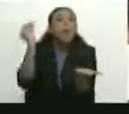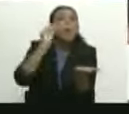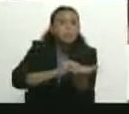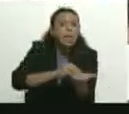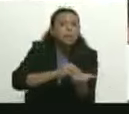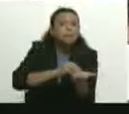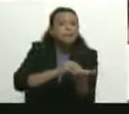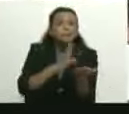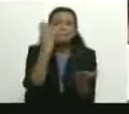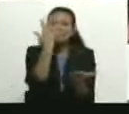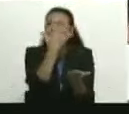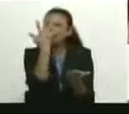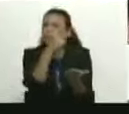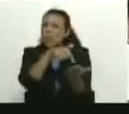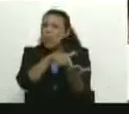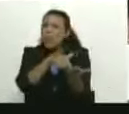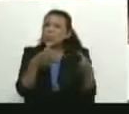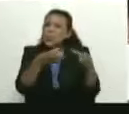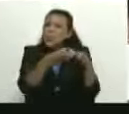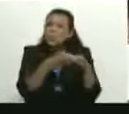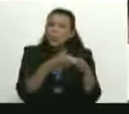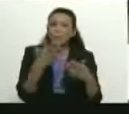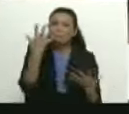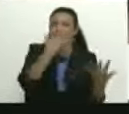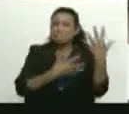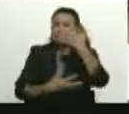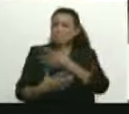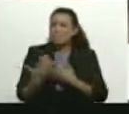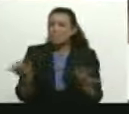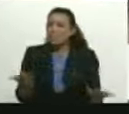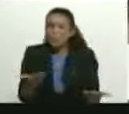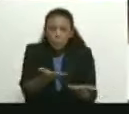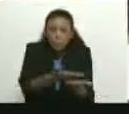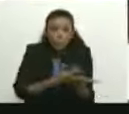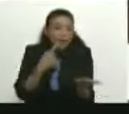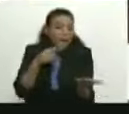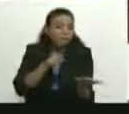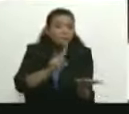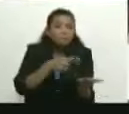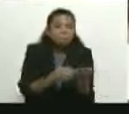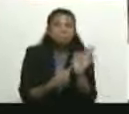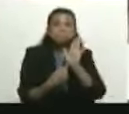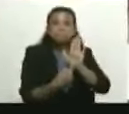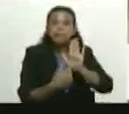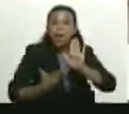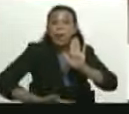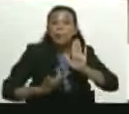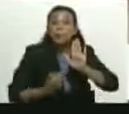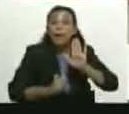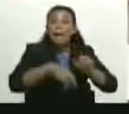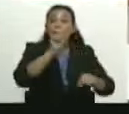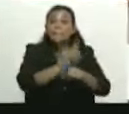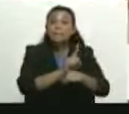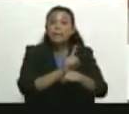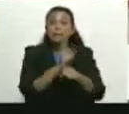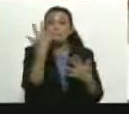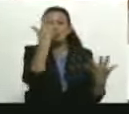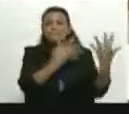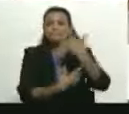de irregularidades, porque fueron un conjunto de irregularidades, pero que he destacado una de ellas, a mi modo de ver, la principal